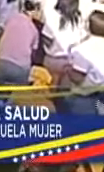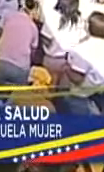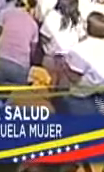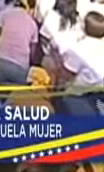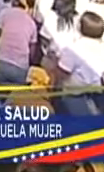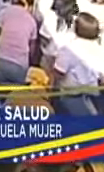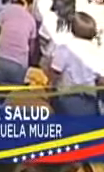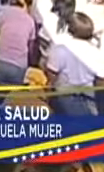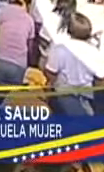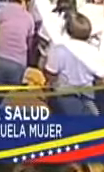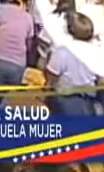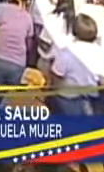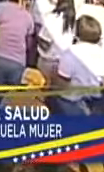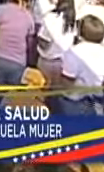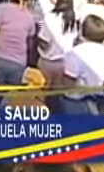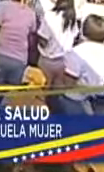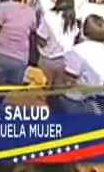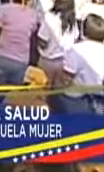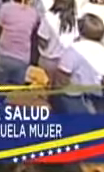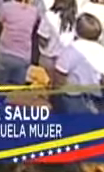Ajá.